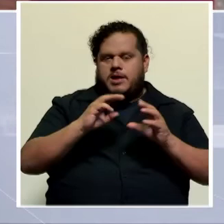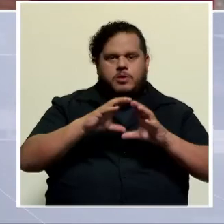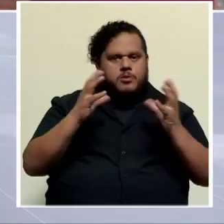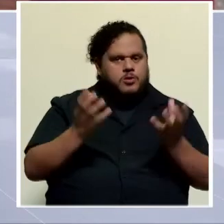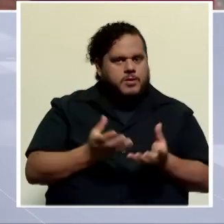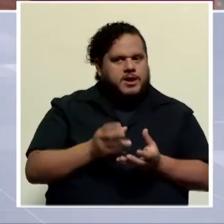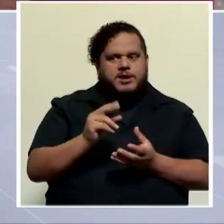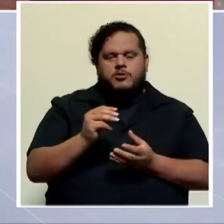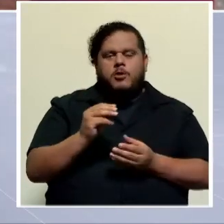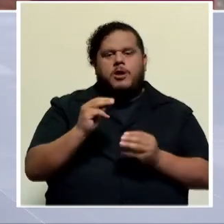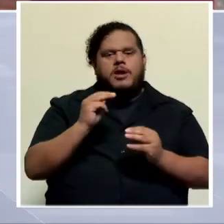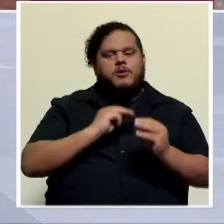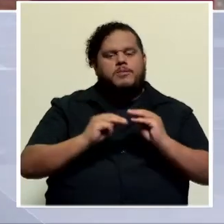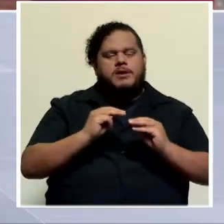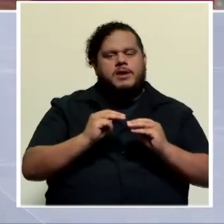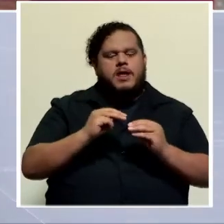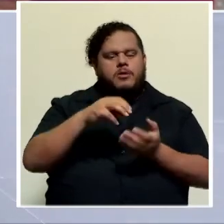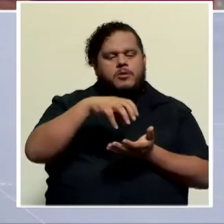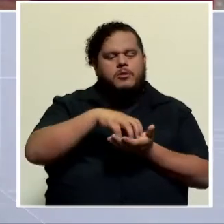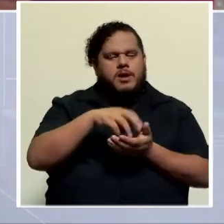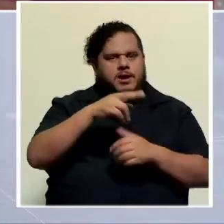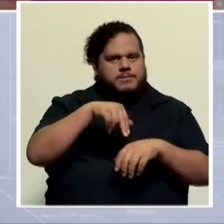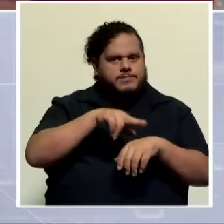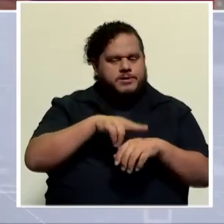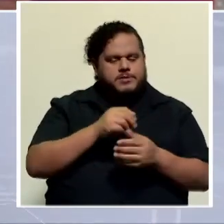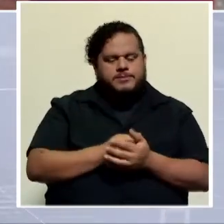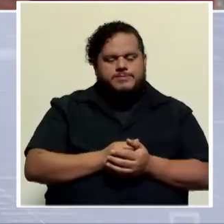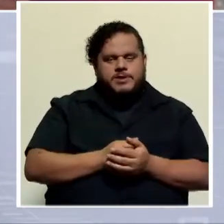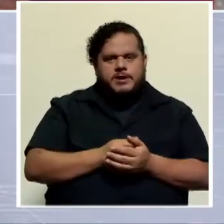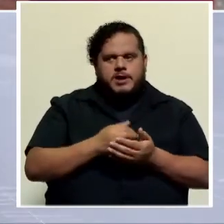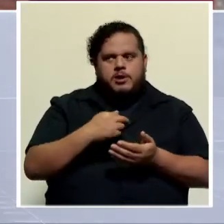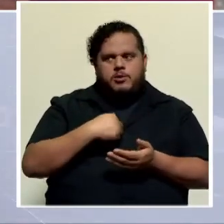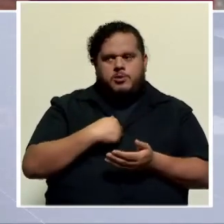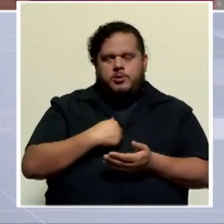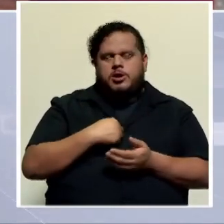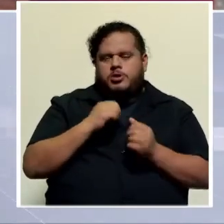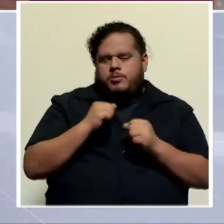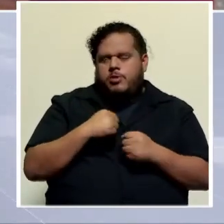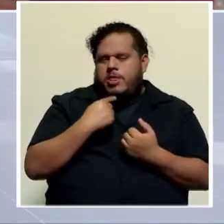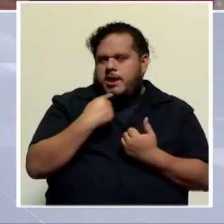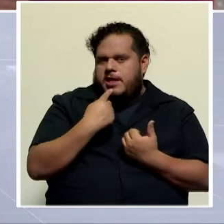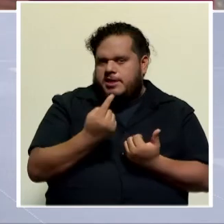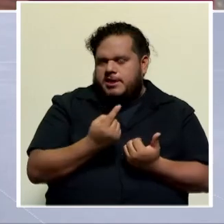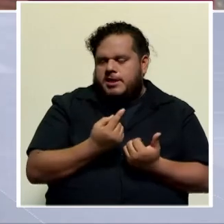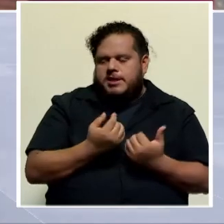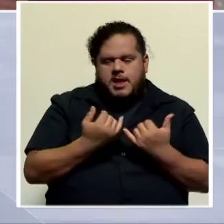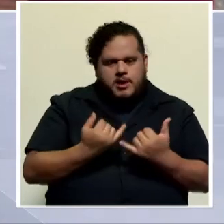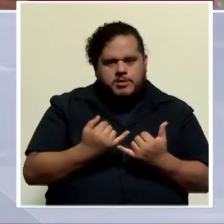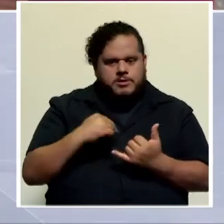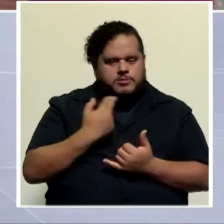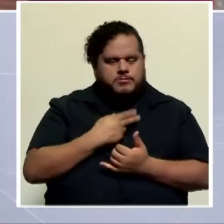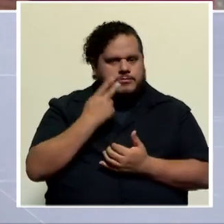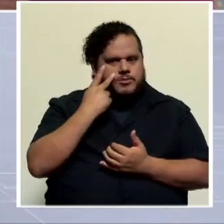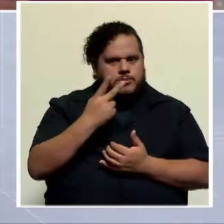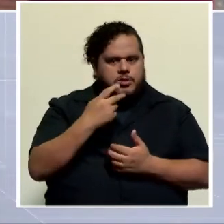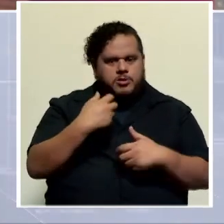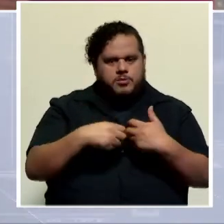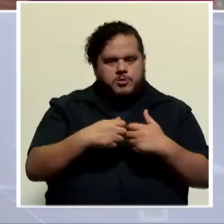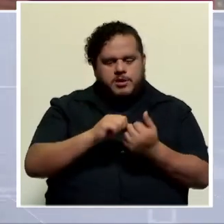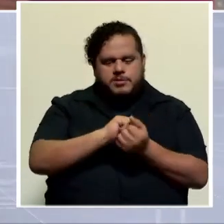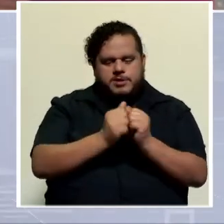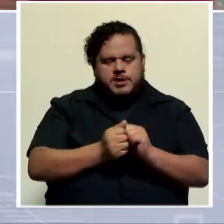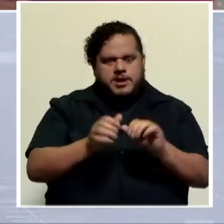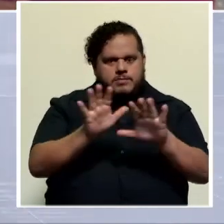en un mercado local o nacional. Lo que rescato es que ahorita que estamos viendo consecuencias de cambio